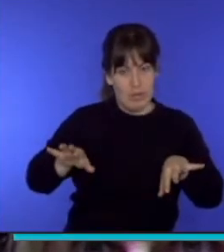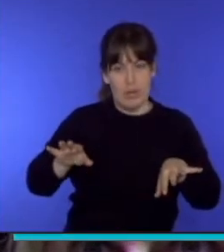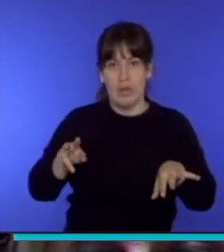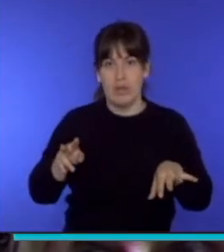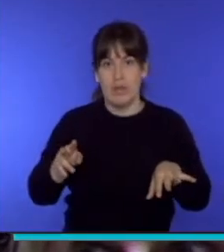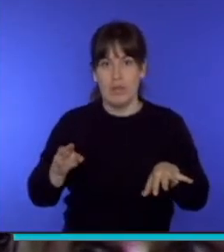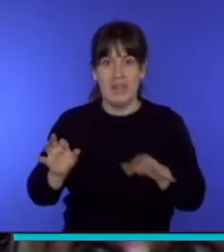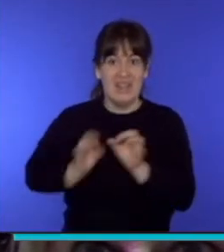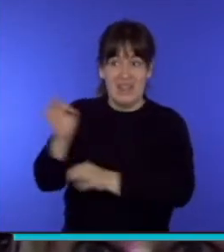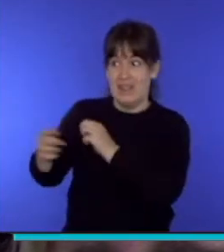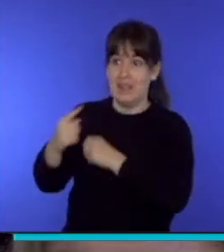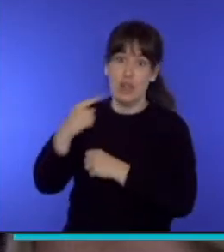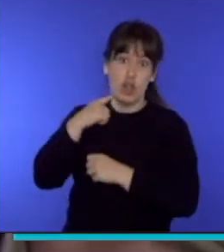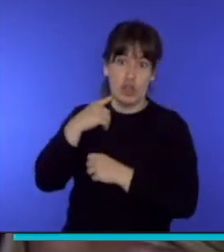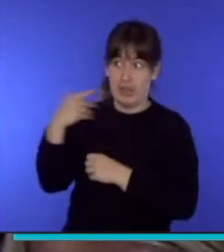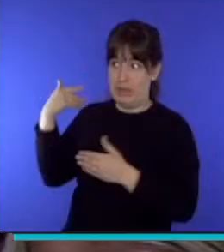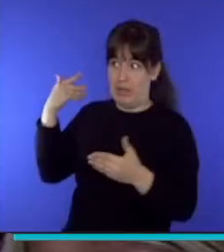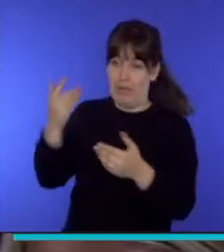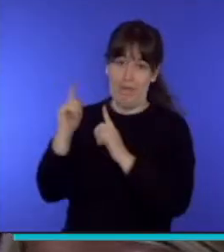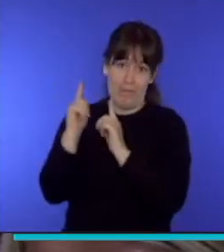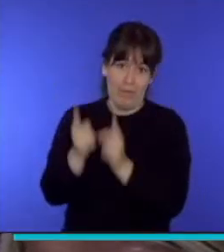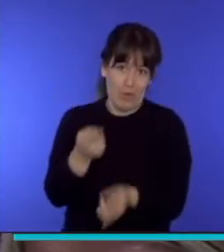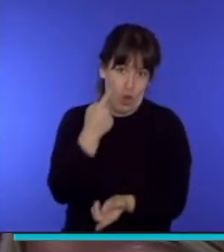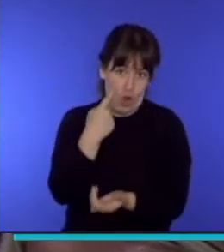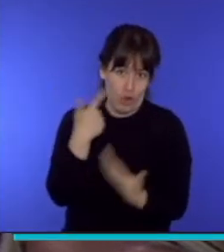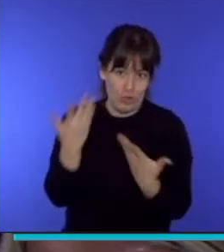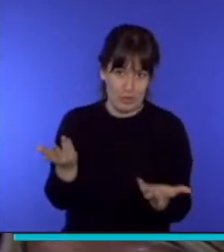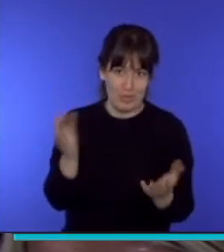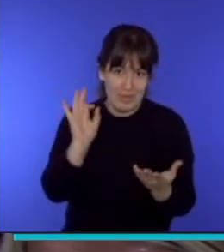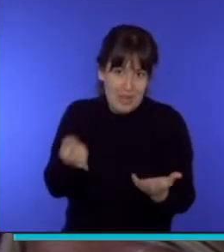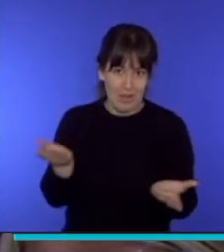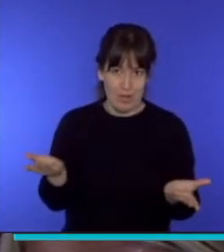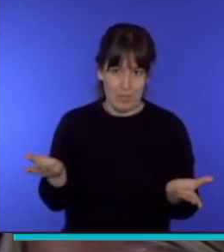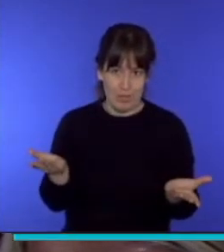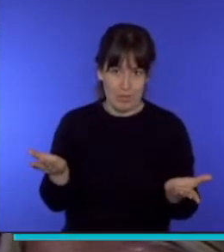2013, del siglo XIII también sabemos eso, señor presidente.